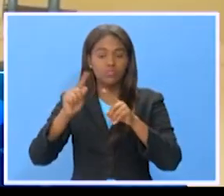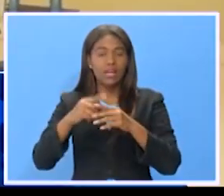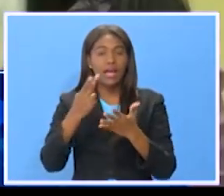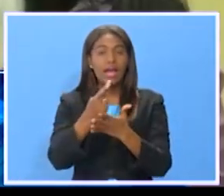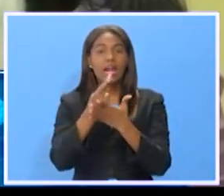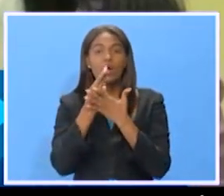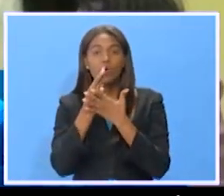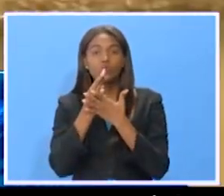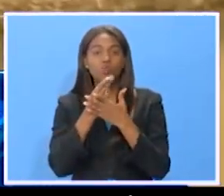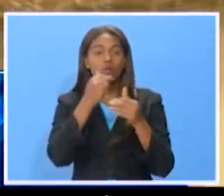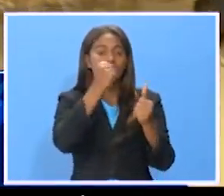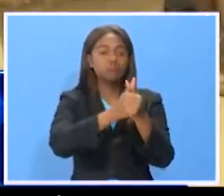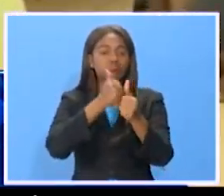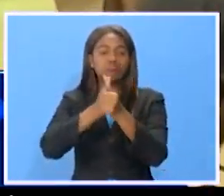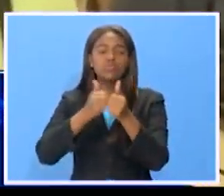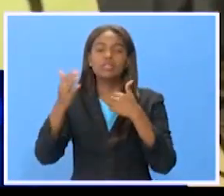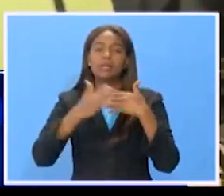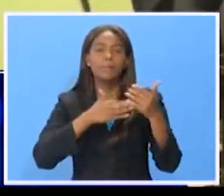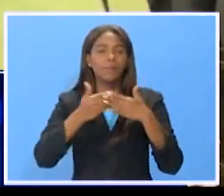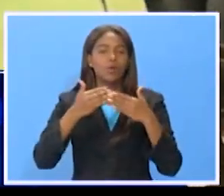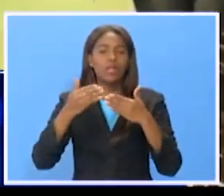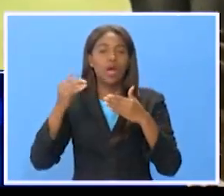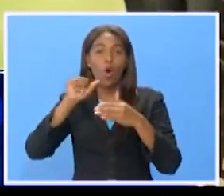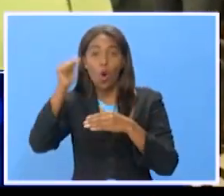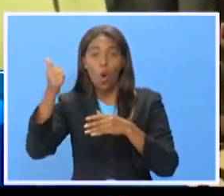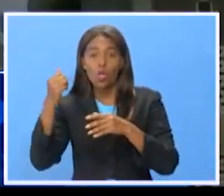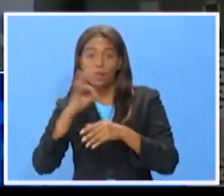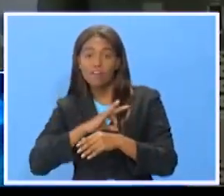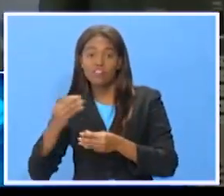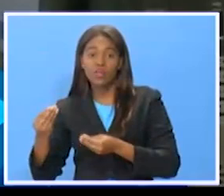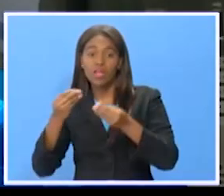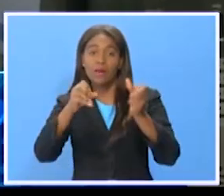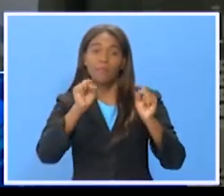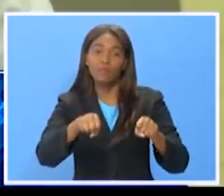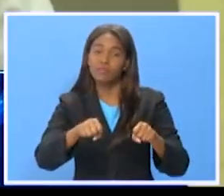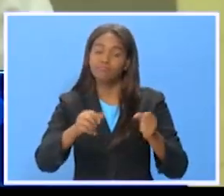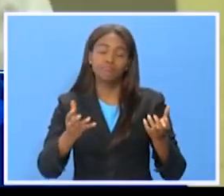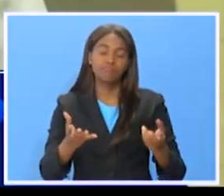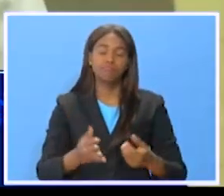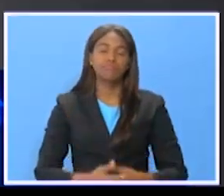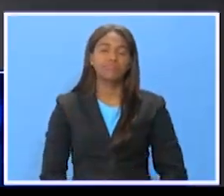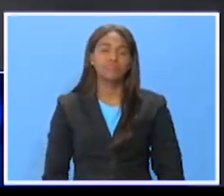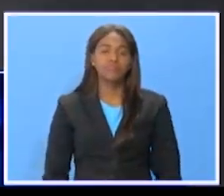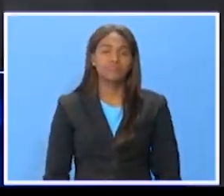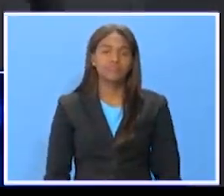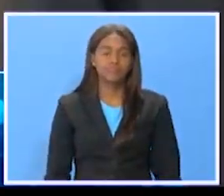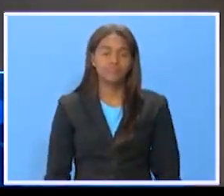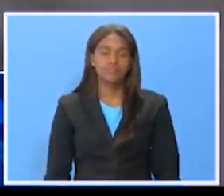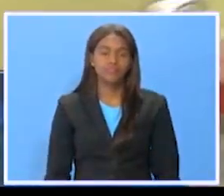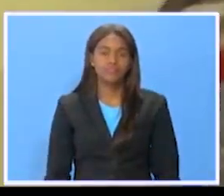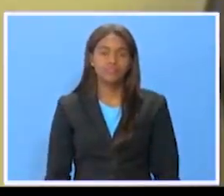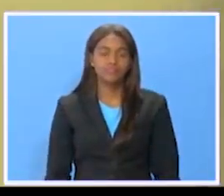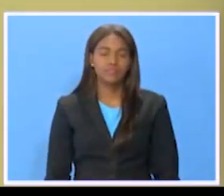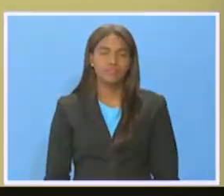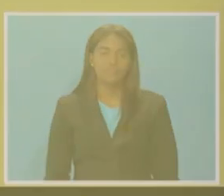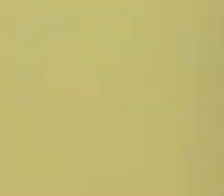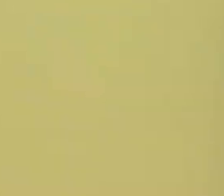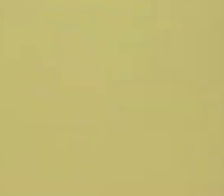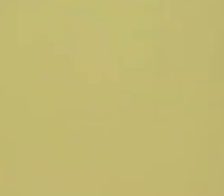sin perjuicio de que reciba otros beneficios. Para 4RD Noticias, Carmen